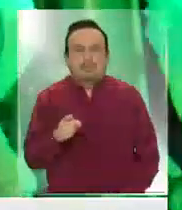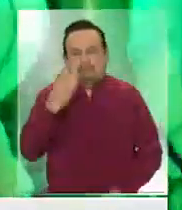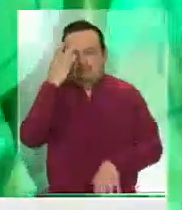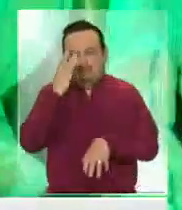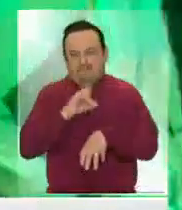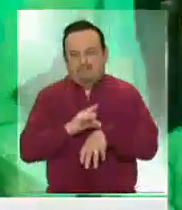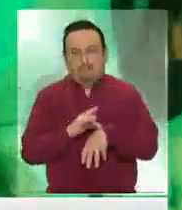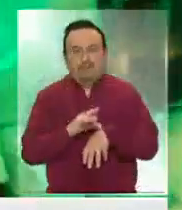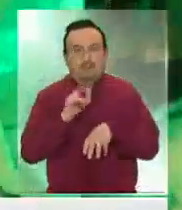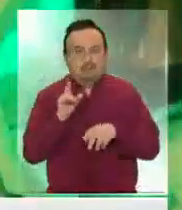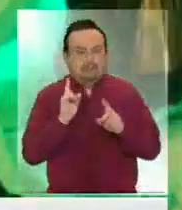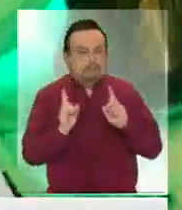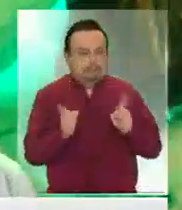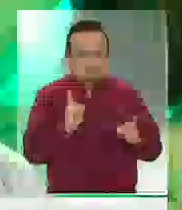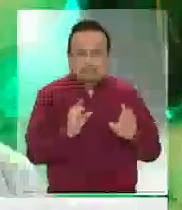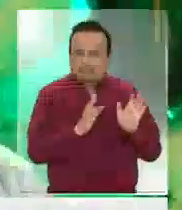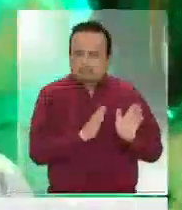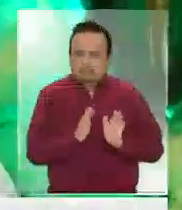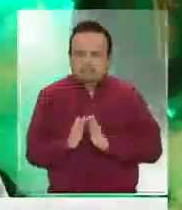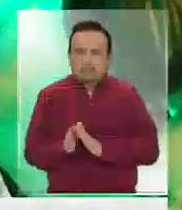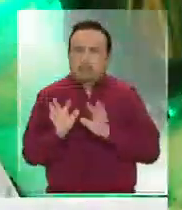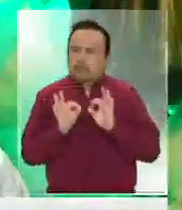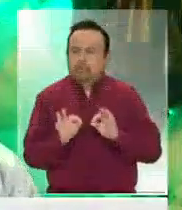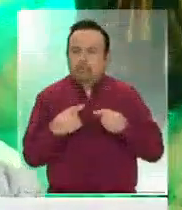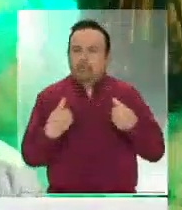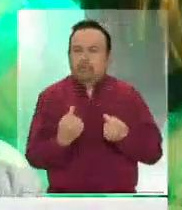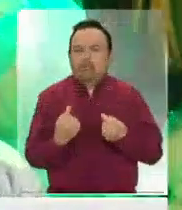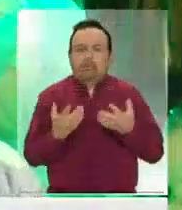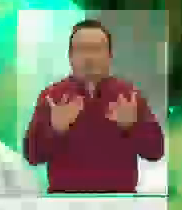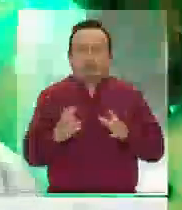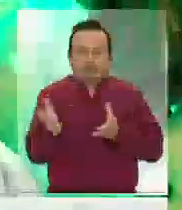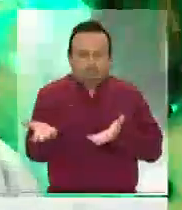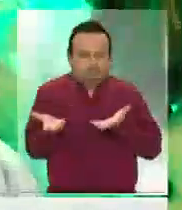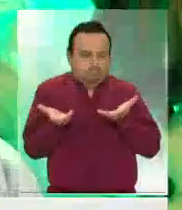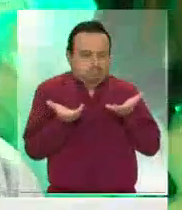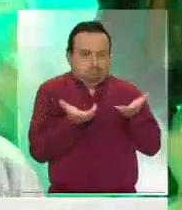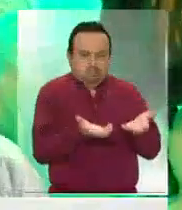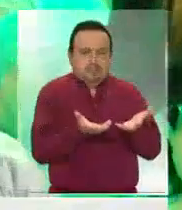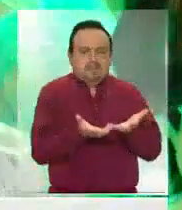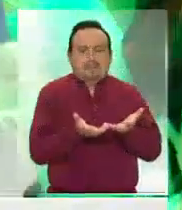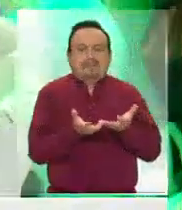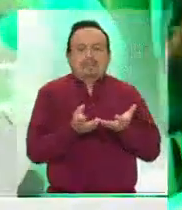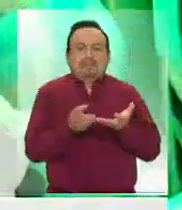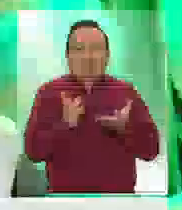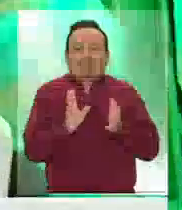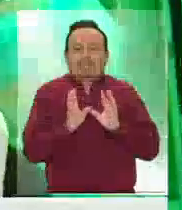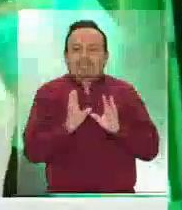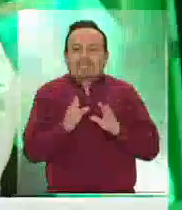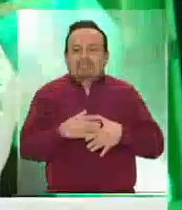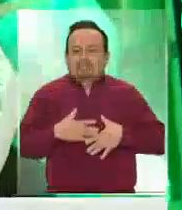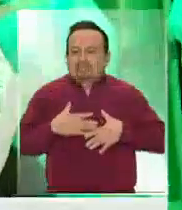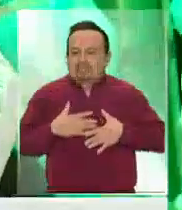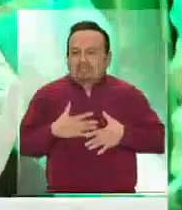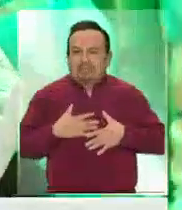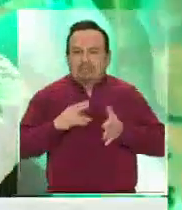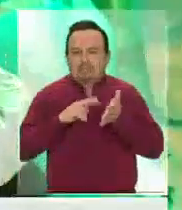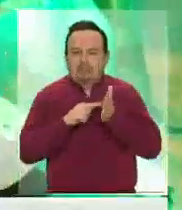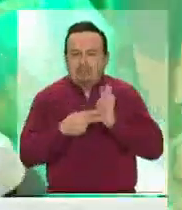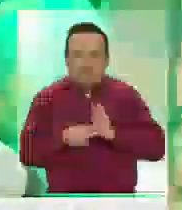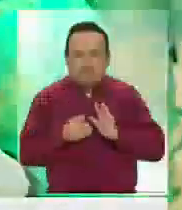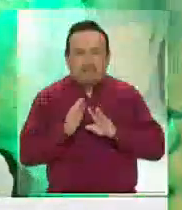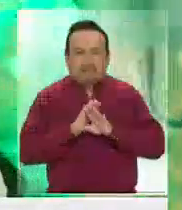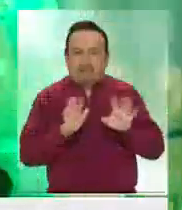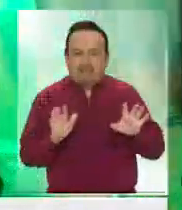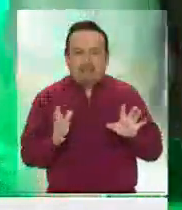las operaciones necesarias para poder sacar esta cápsula y trasladar a la persona sin que sienta y tenga ningún tipo